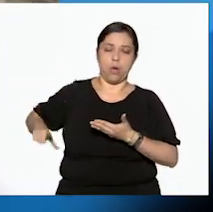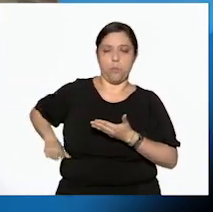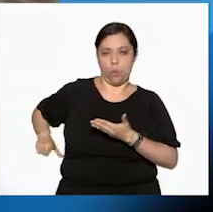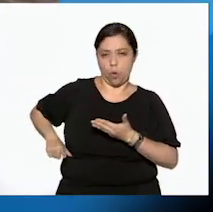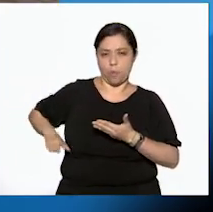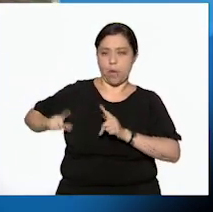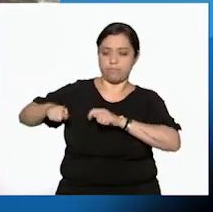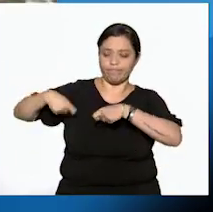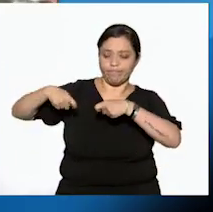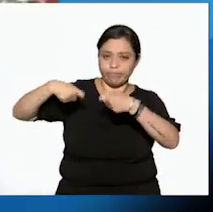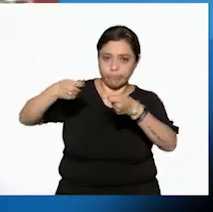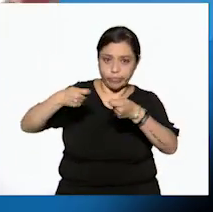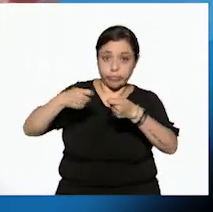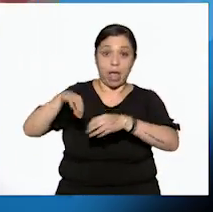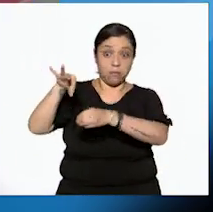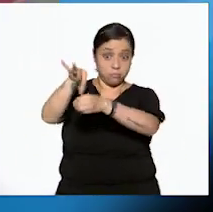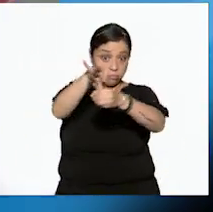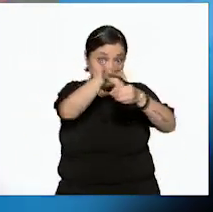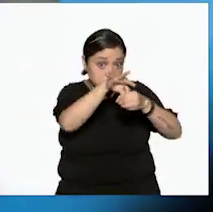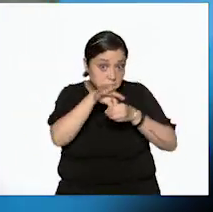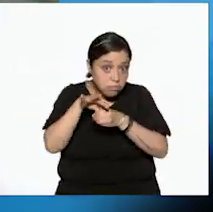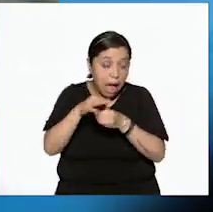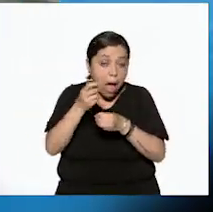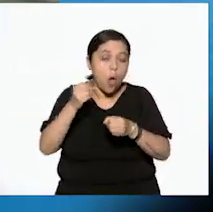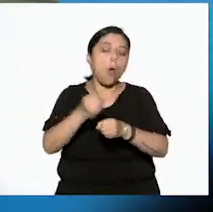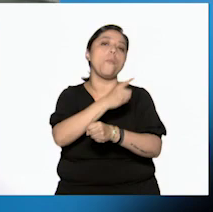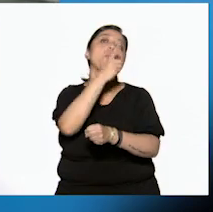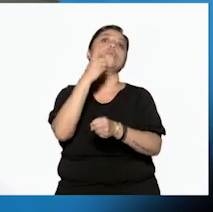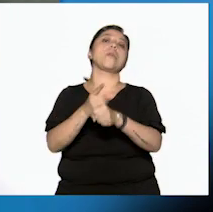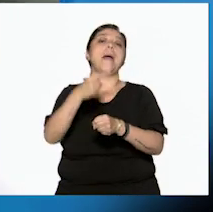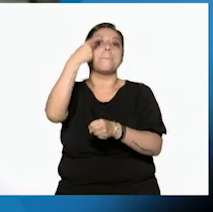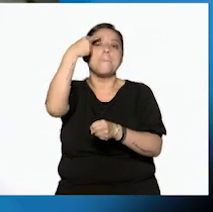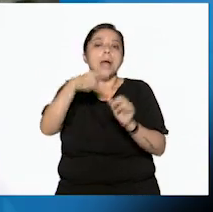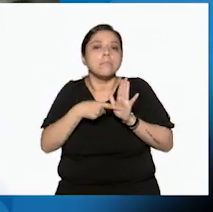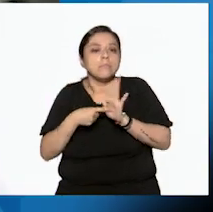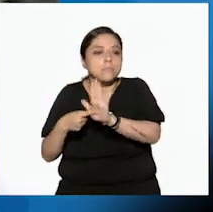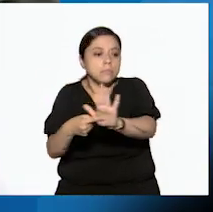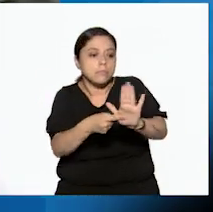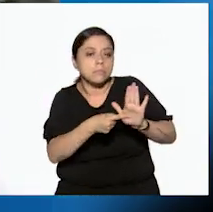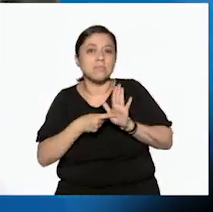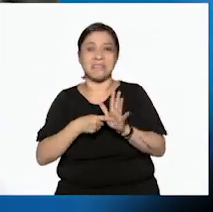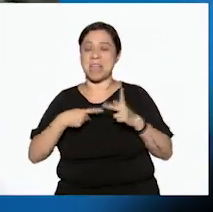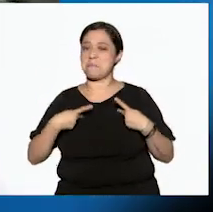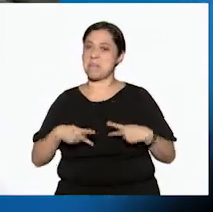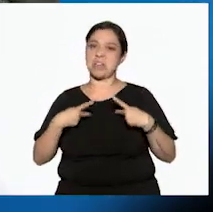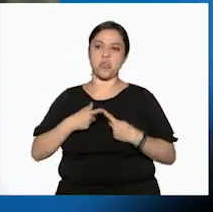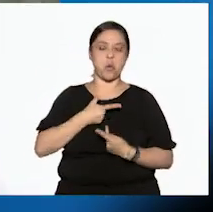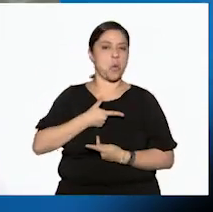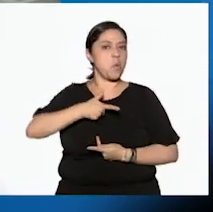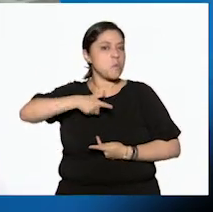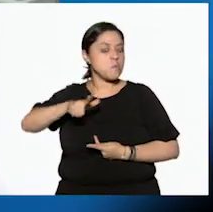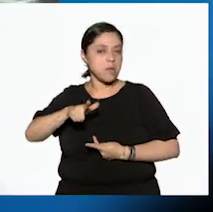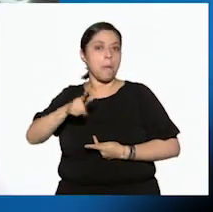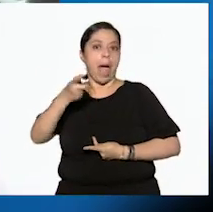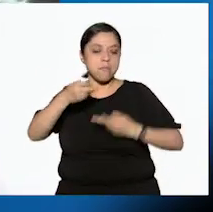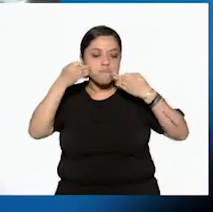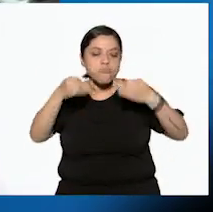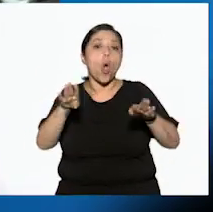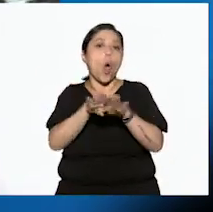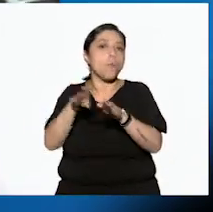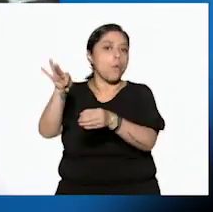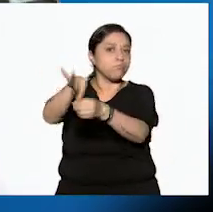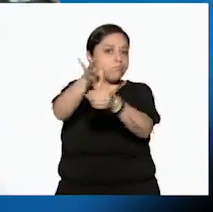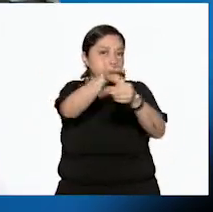elecciones presidenciales representaban una gran oportunidad para mostrar el descontento popular en las urnas. Los tres